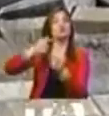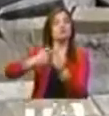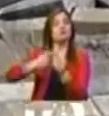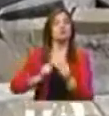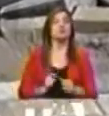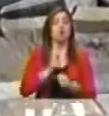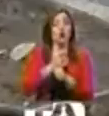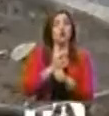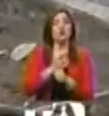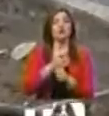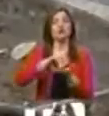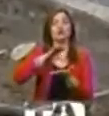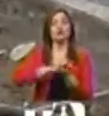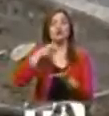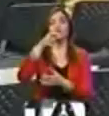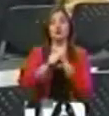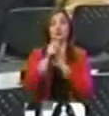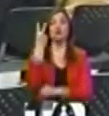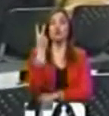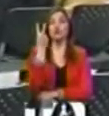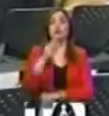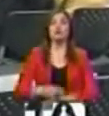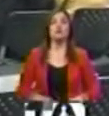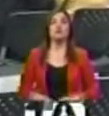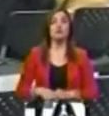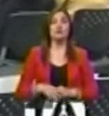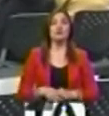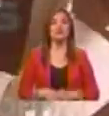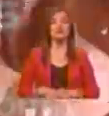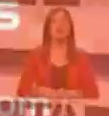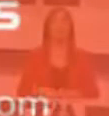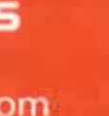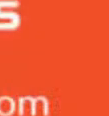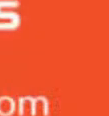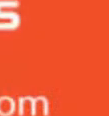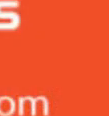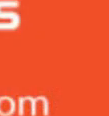ordenanza estará vigente para los próximos 2 años. Helen Quiñones, 24 horas.